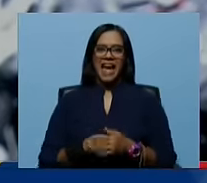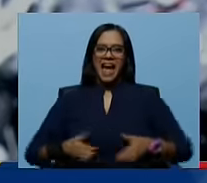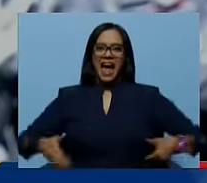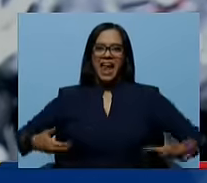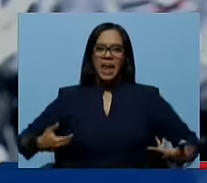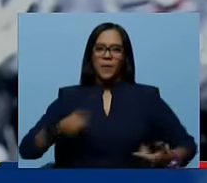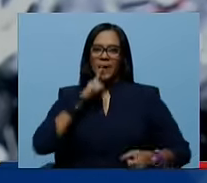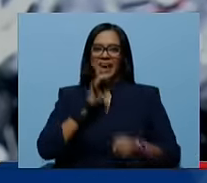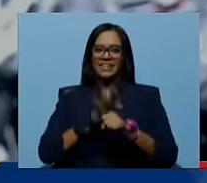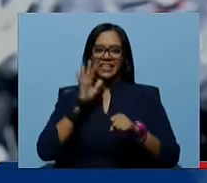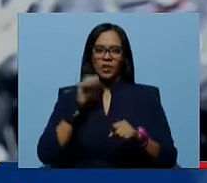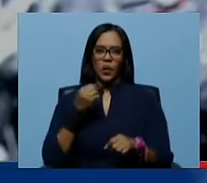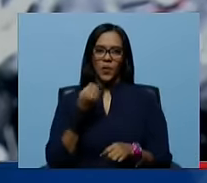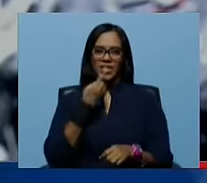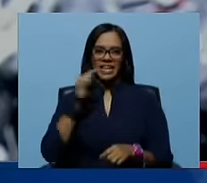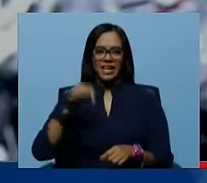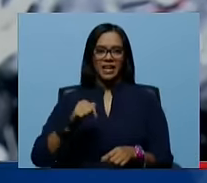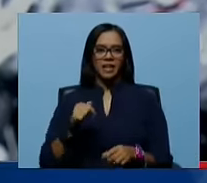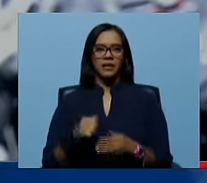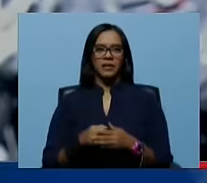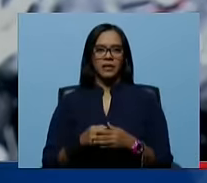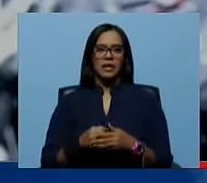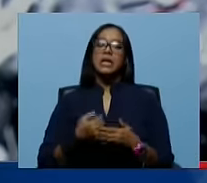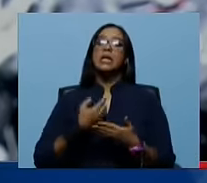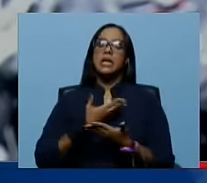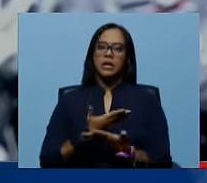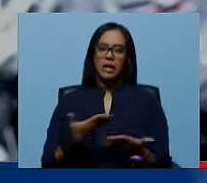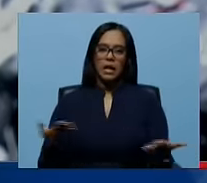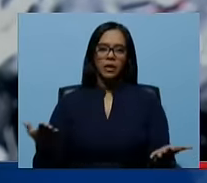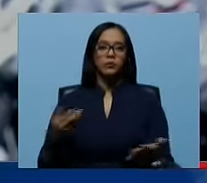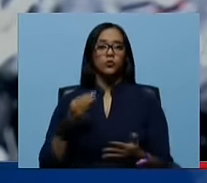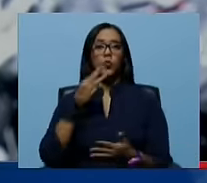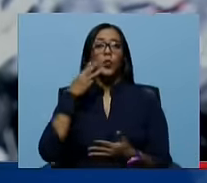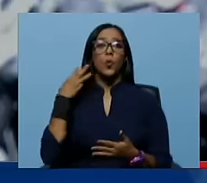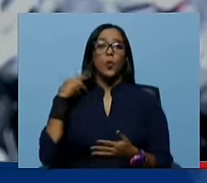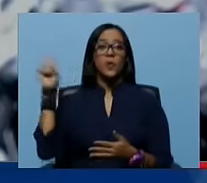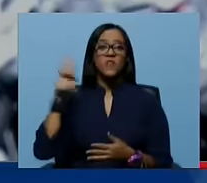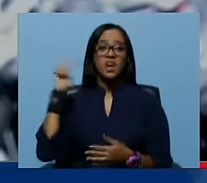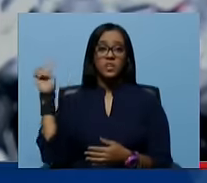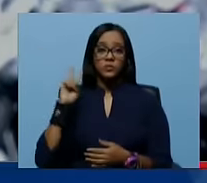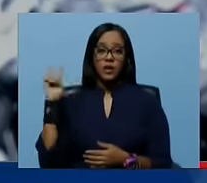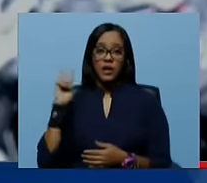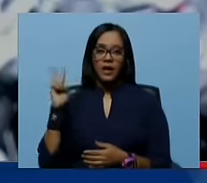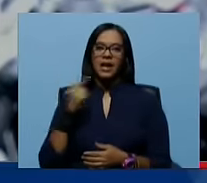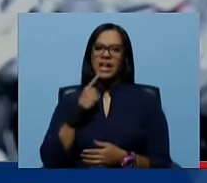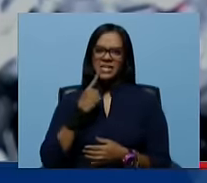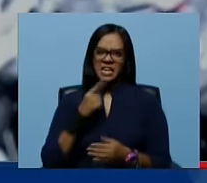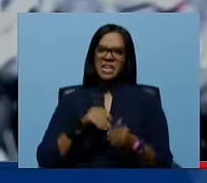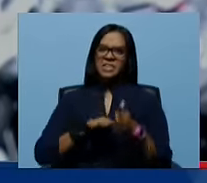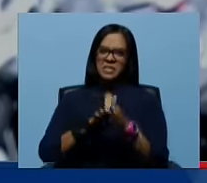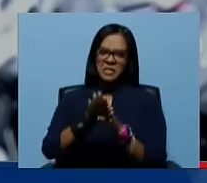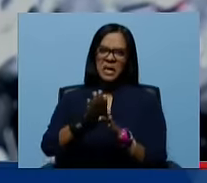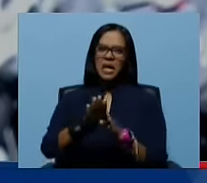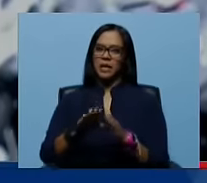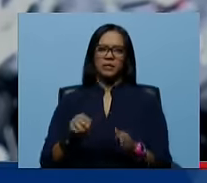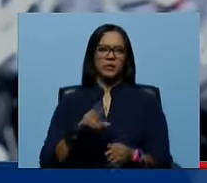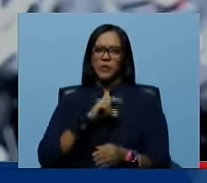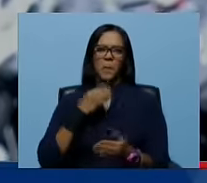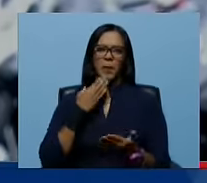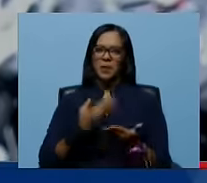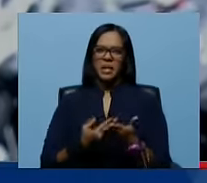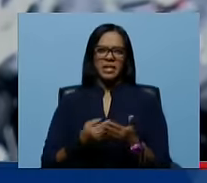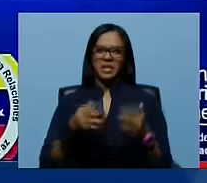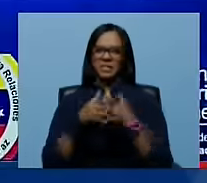aquí, le expresaban su admiración por Venezuela. Y le decían, sigan pa'lante, no se dejen que los